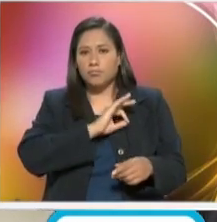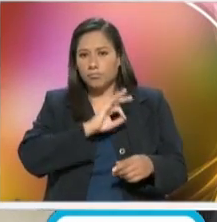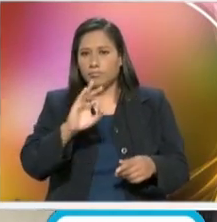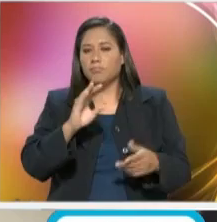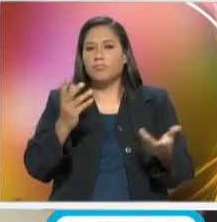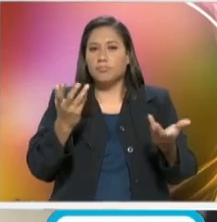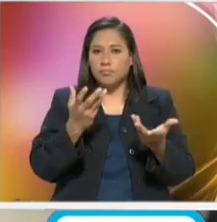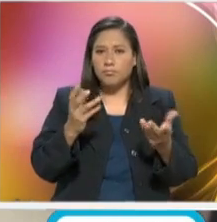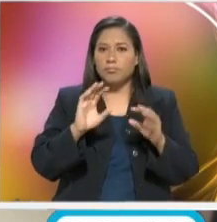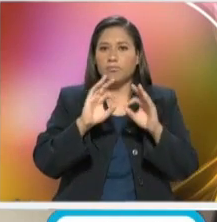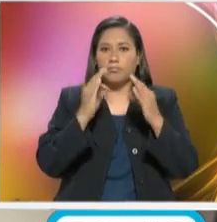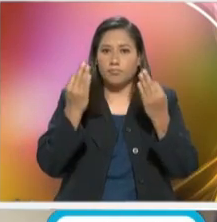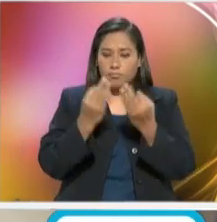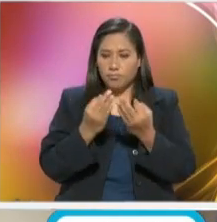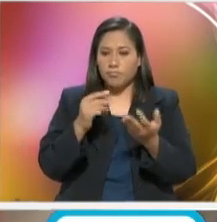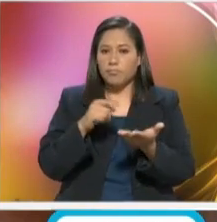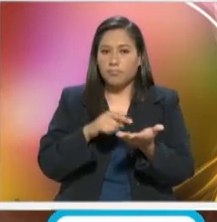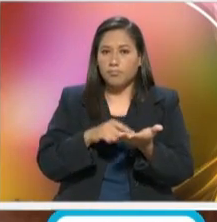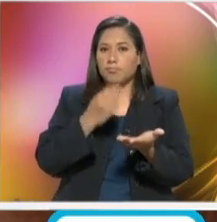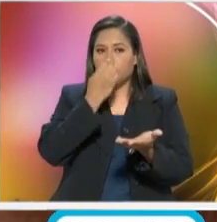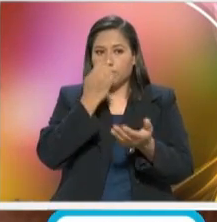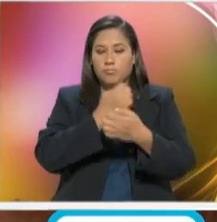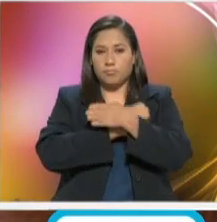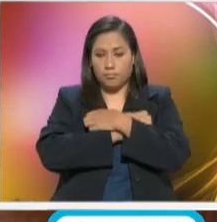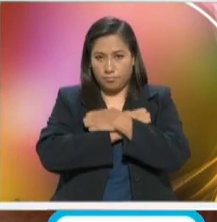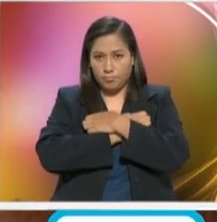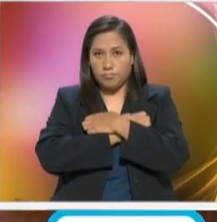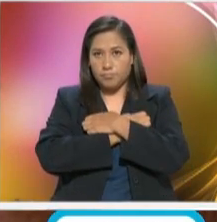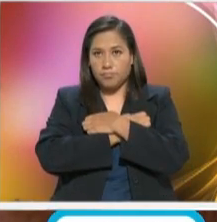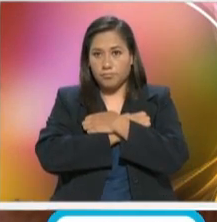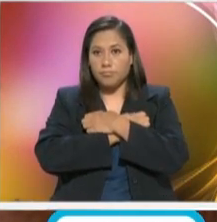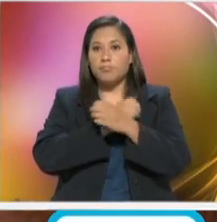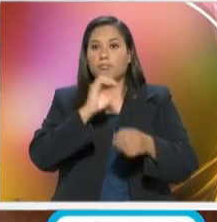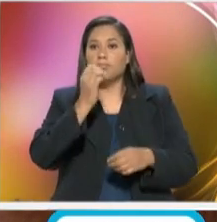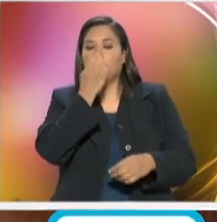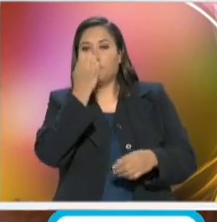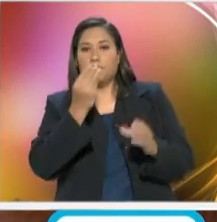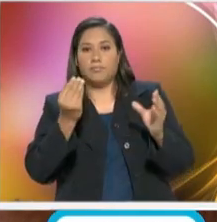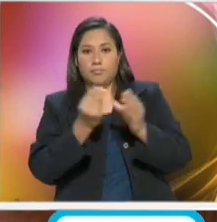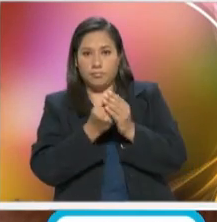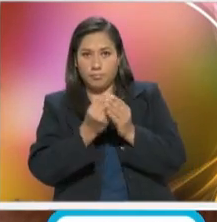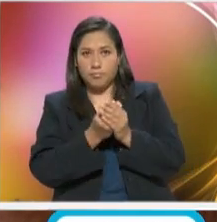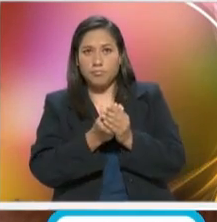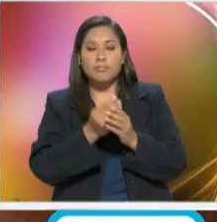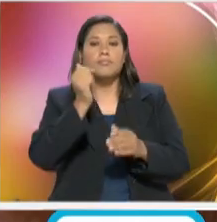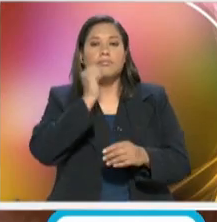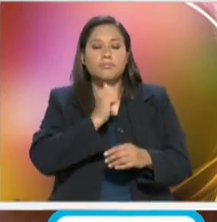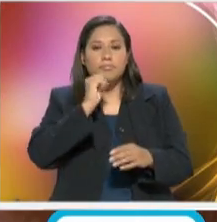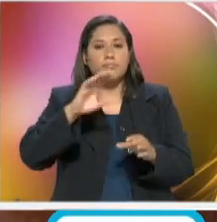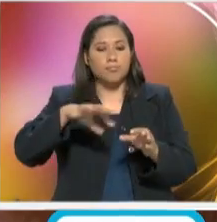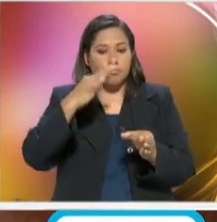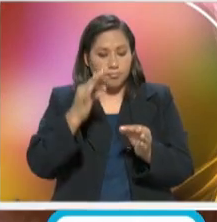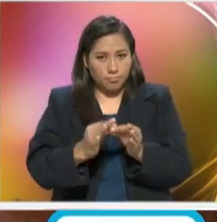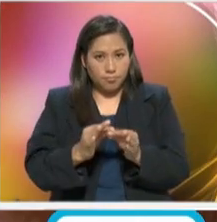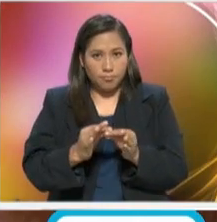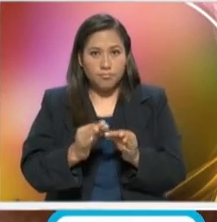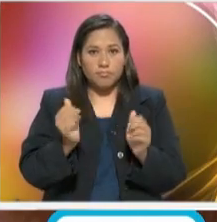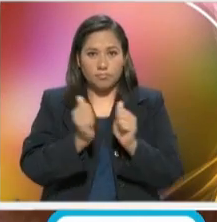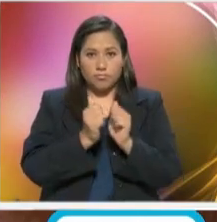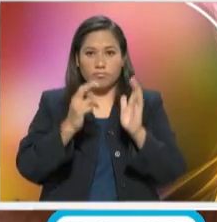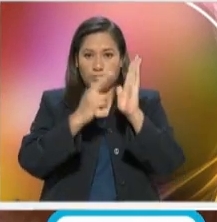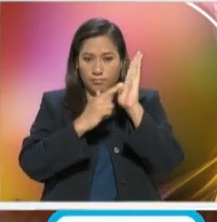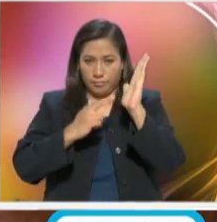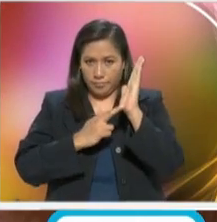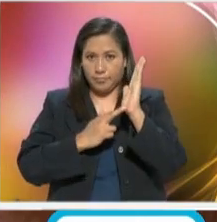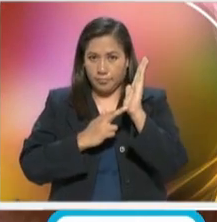crear o formar una institución educativa. Ahí vienen las Siem- escuelas privadas. Exactamente, siempre y cuando cumpliendo con la